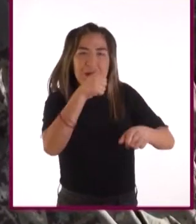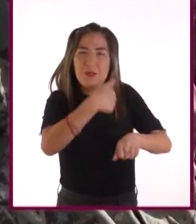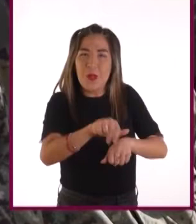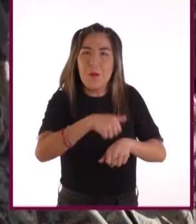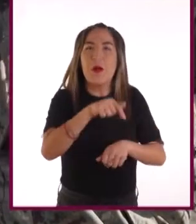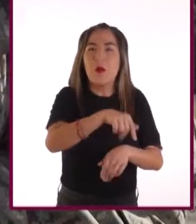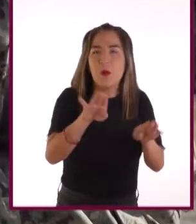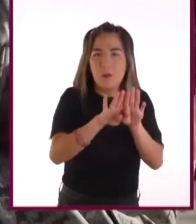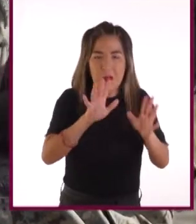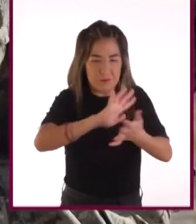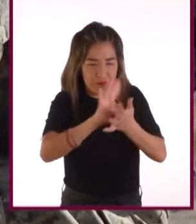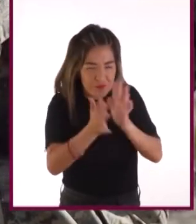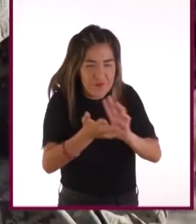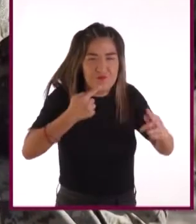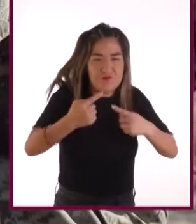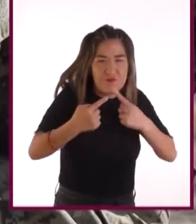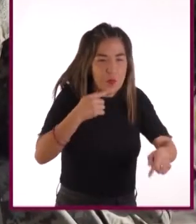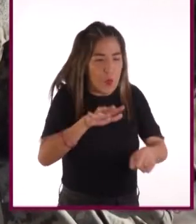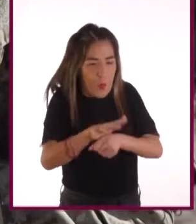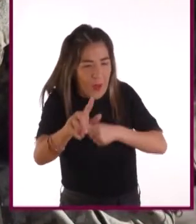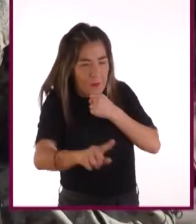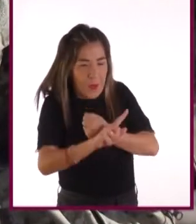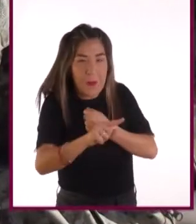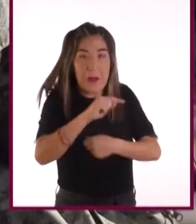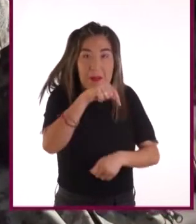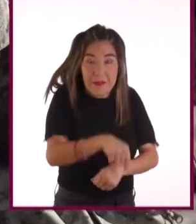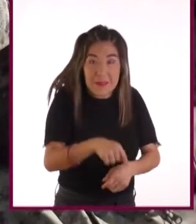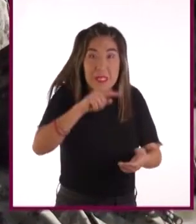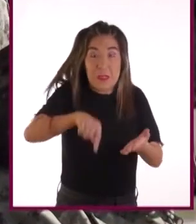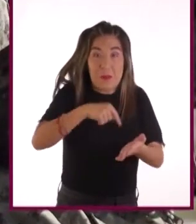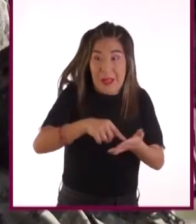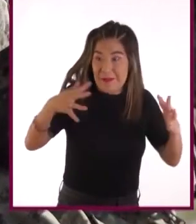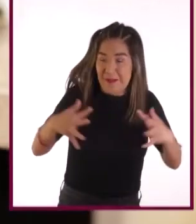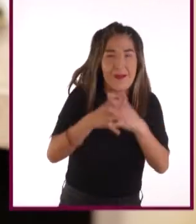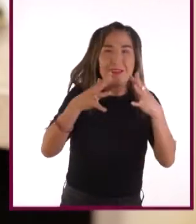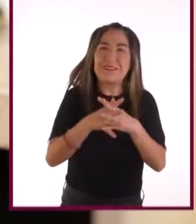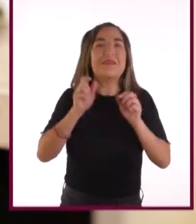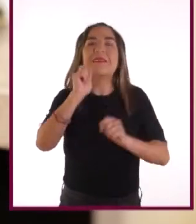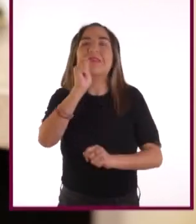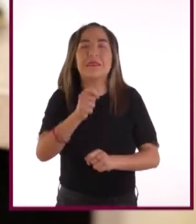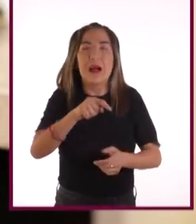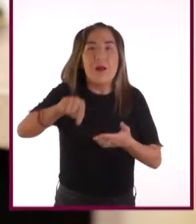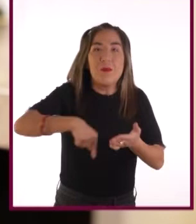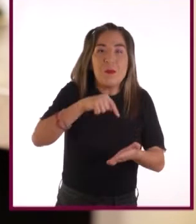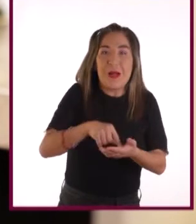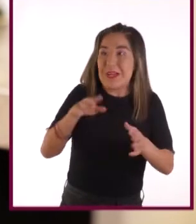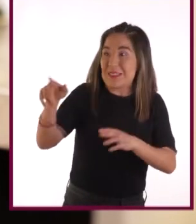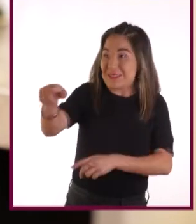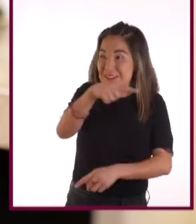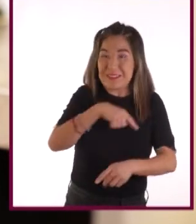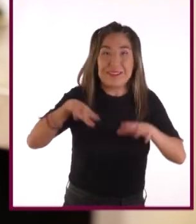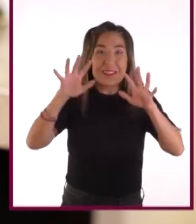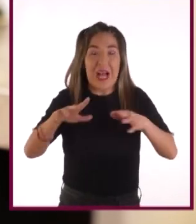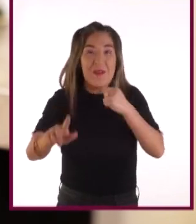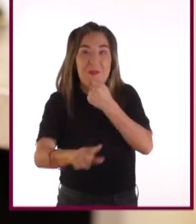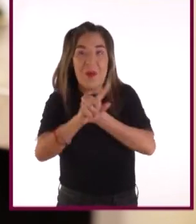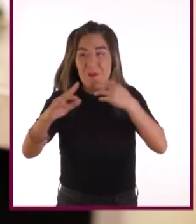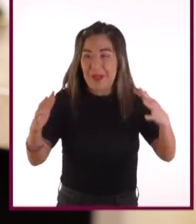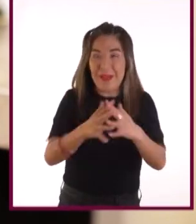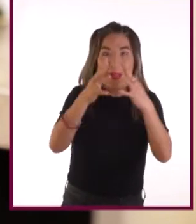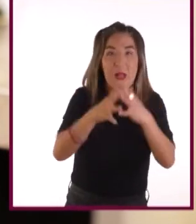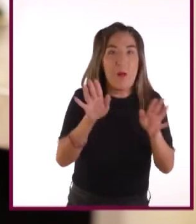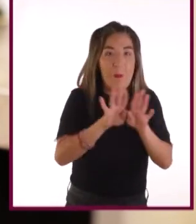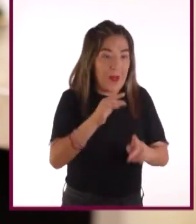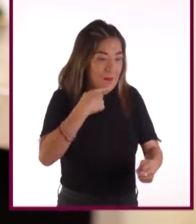están pensando en la estrategia, viendo, analizando todo el problema, pues no están directamente en la zona de guerra, los tienen como en el centro de mando, y con